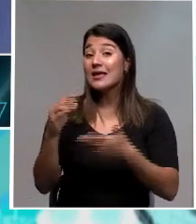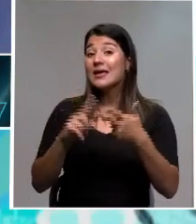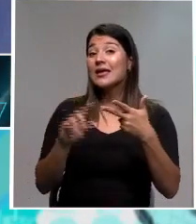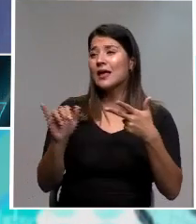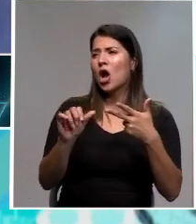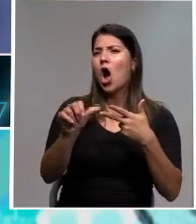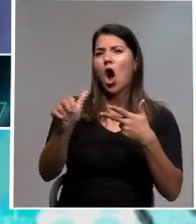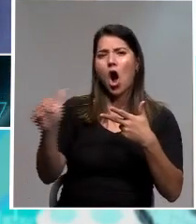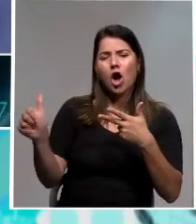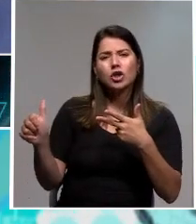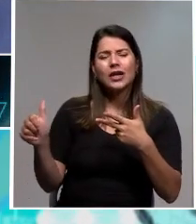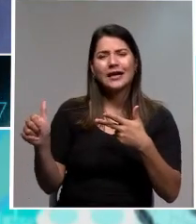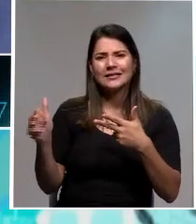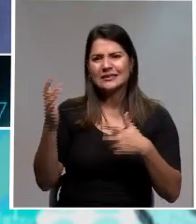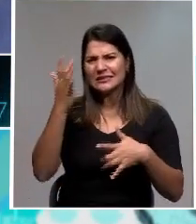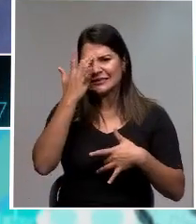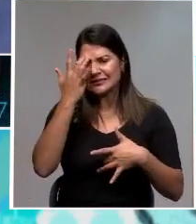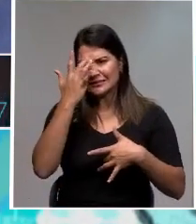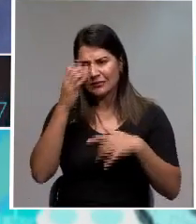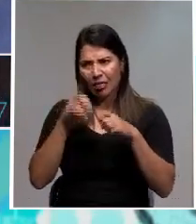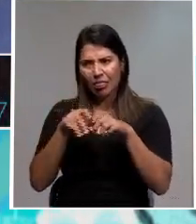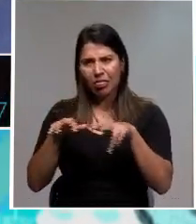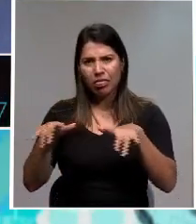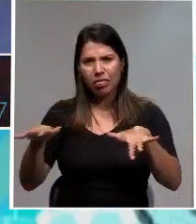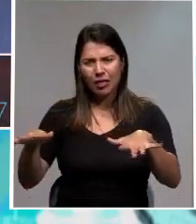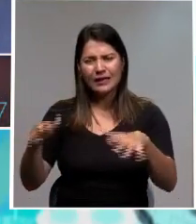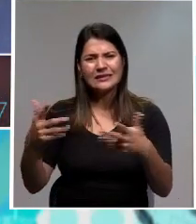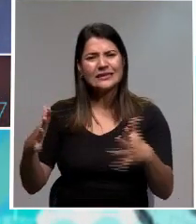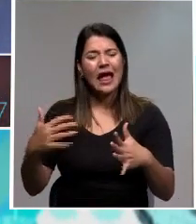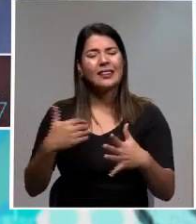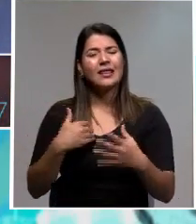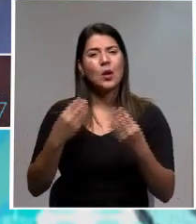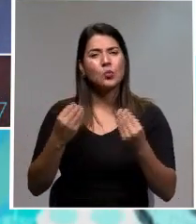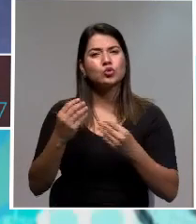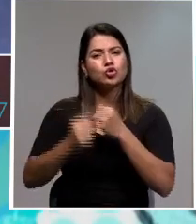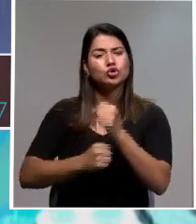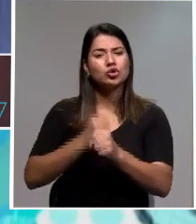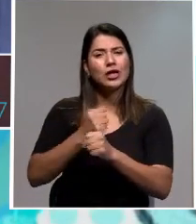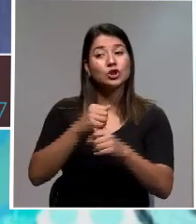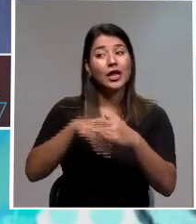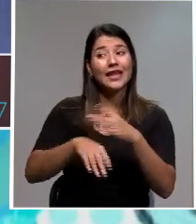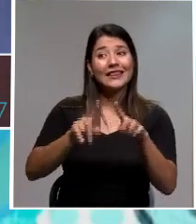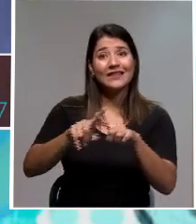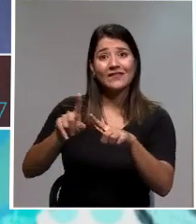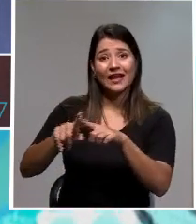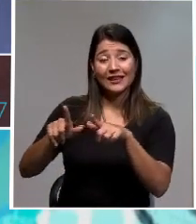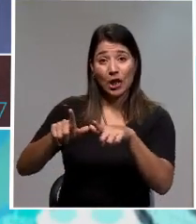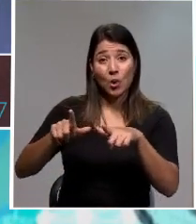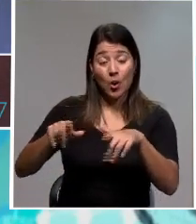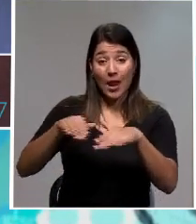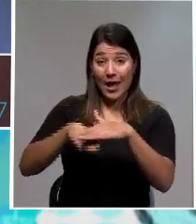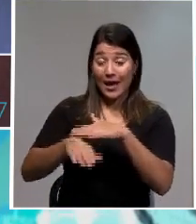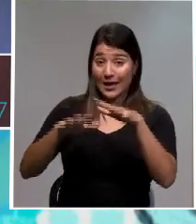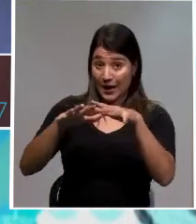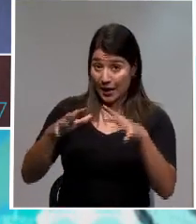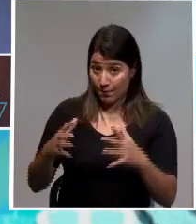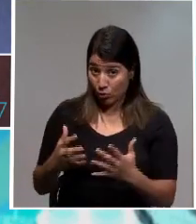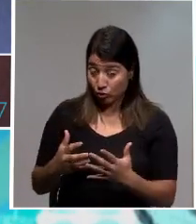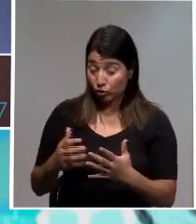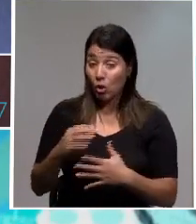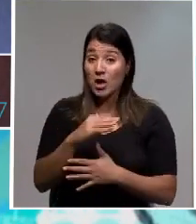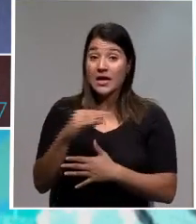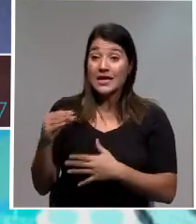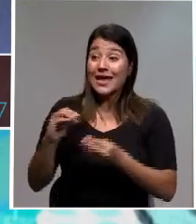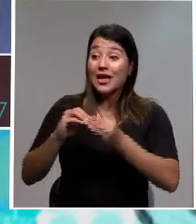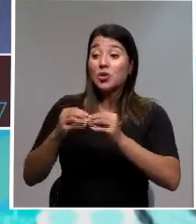hay otros brotes importantes que ya llevan bastantes años en diferentes partes del mundo, causando una mortalidad relativamente